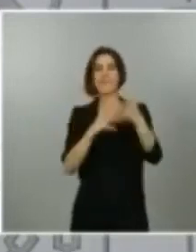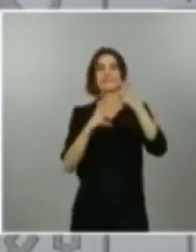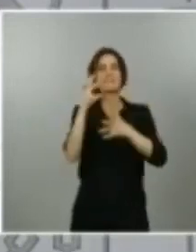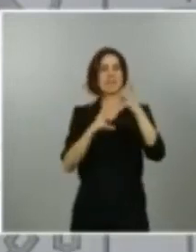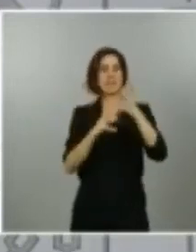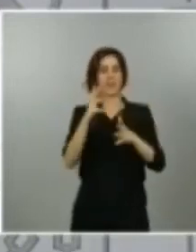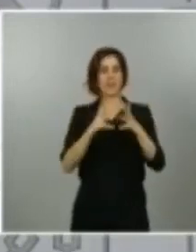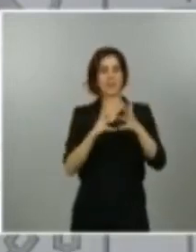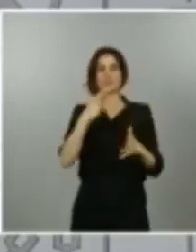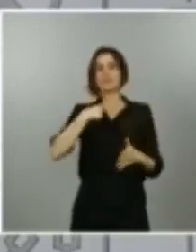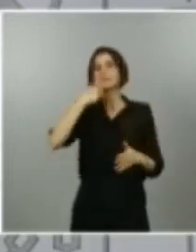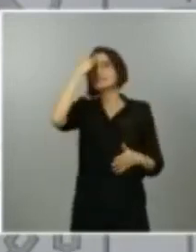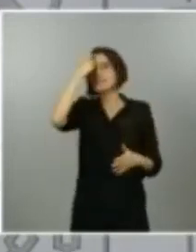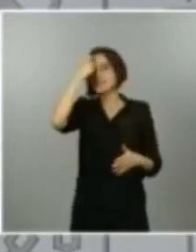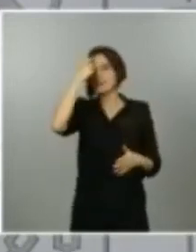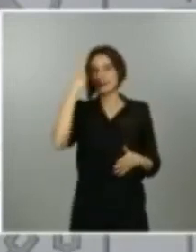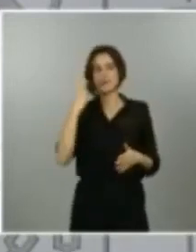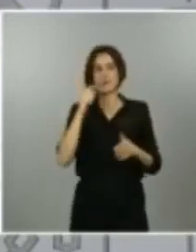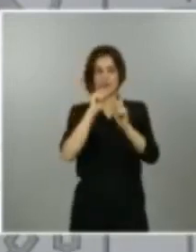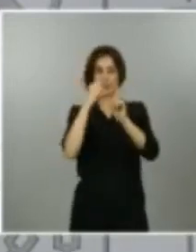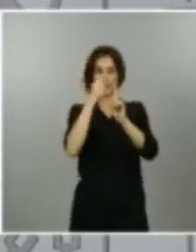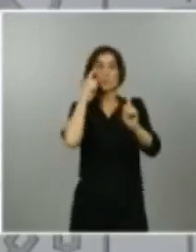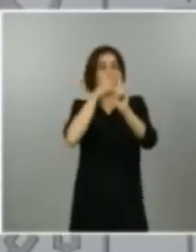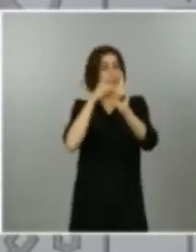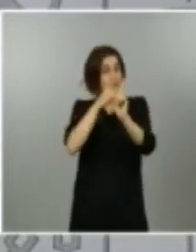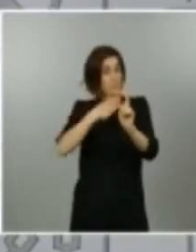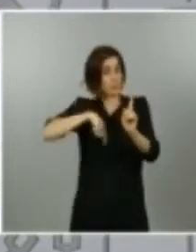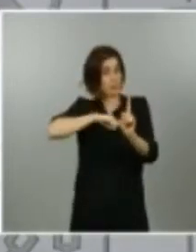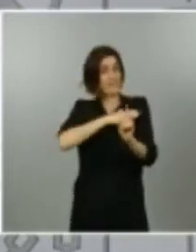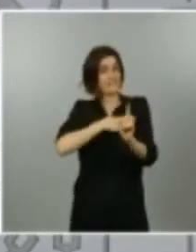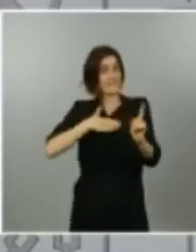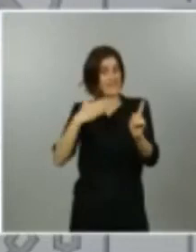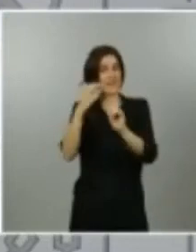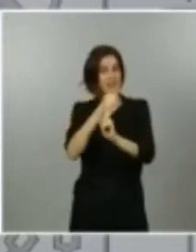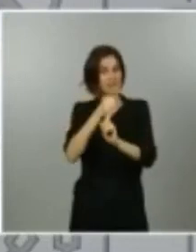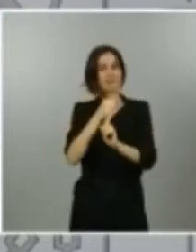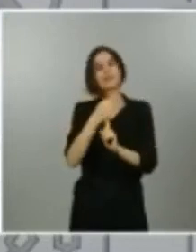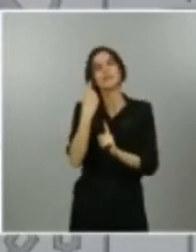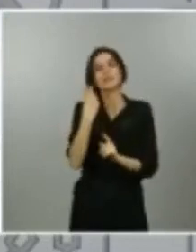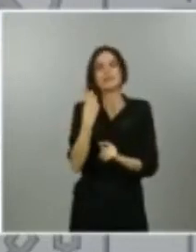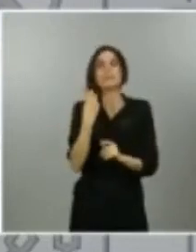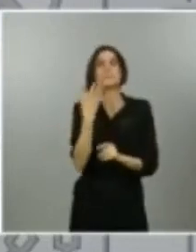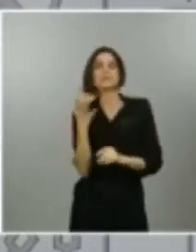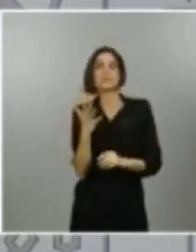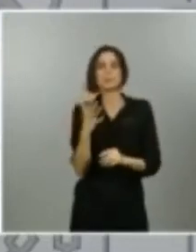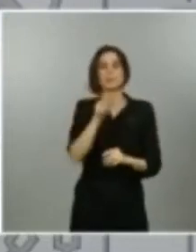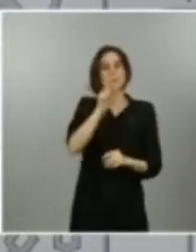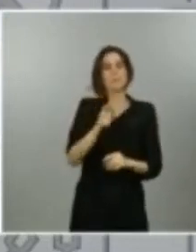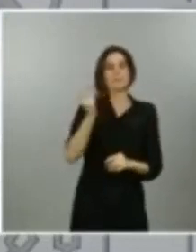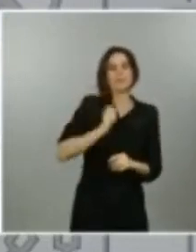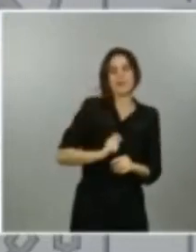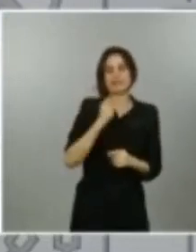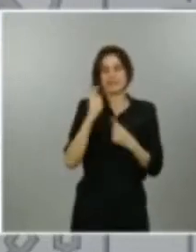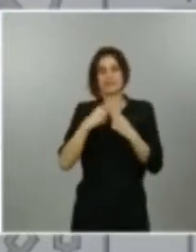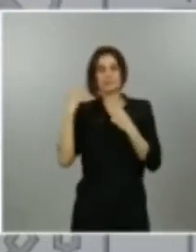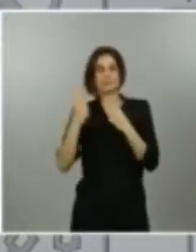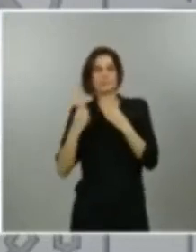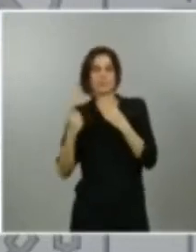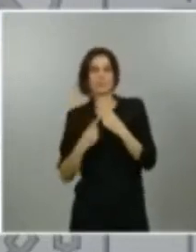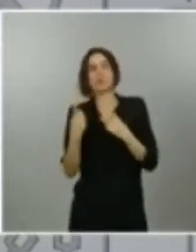los indicadores son los objetivos que se pretenden conseguir durante estas fases igual que con los contactos con